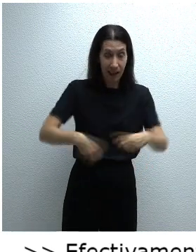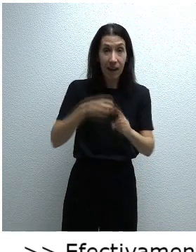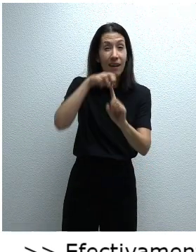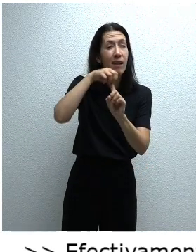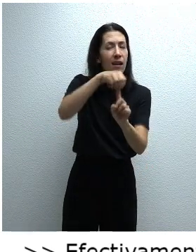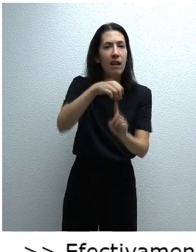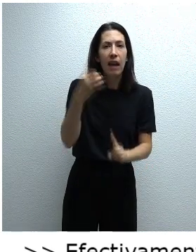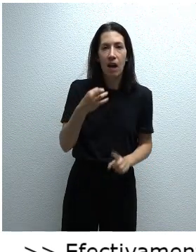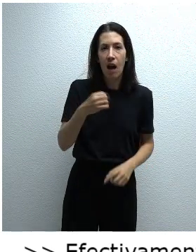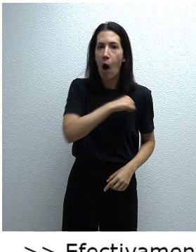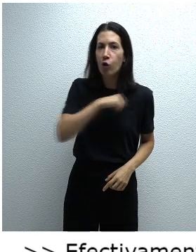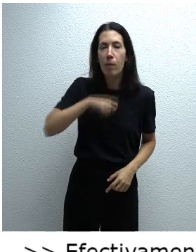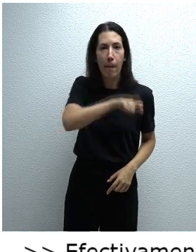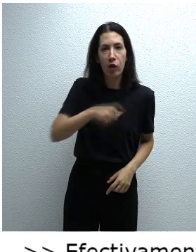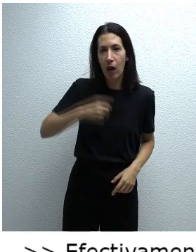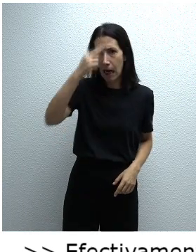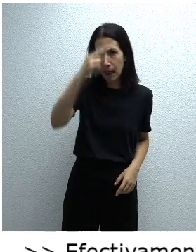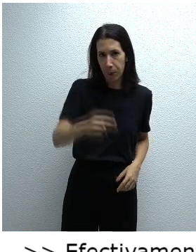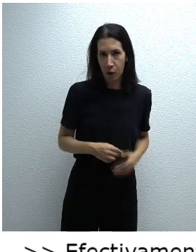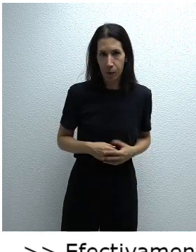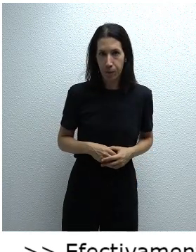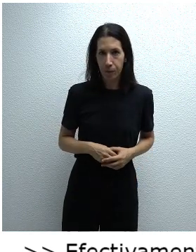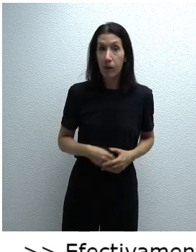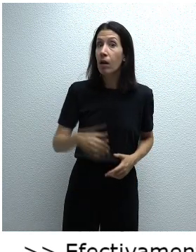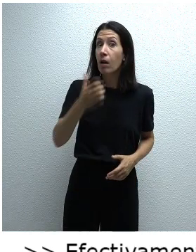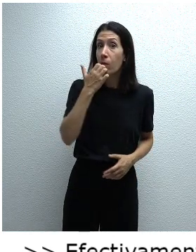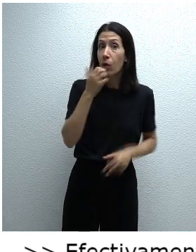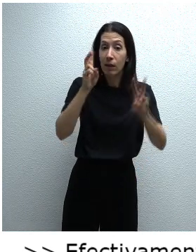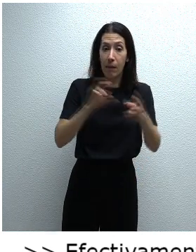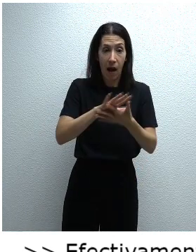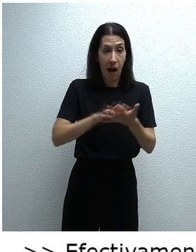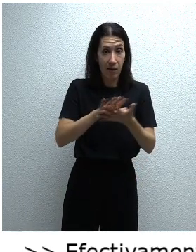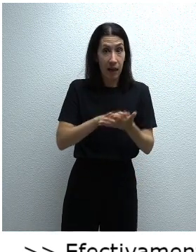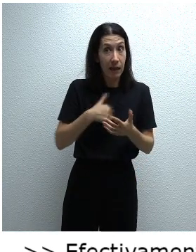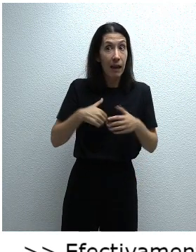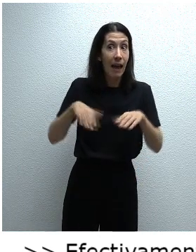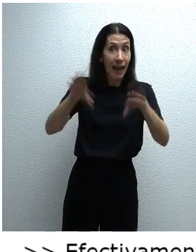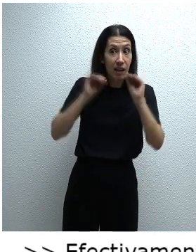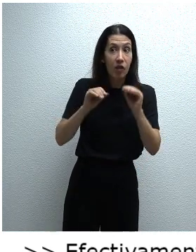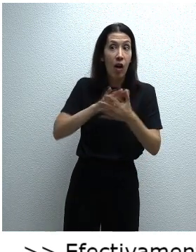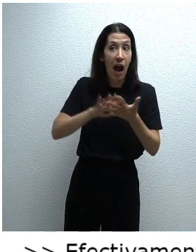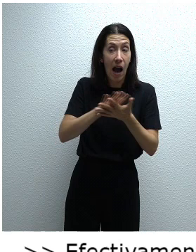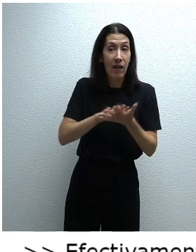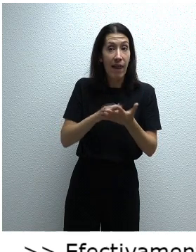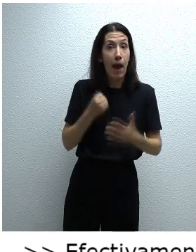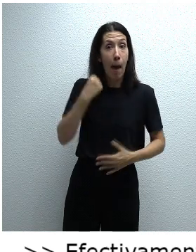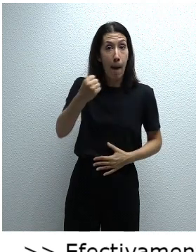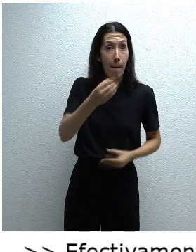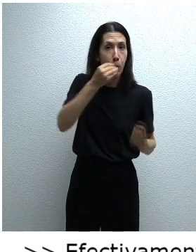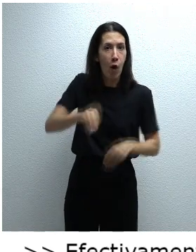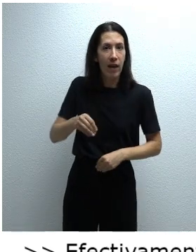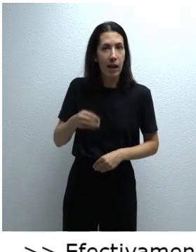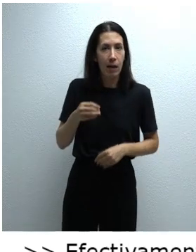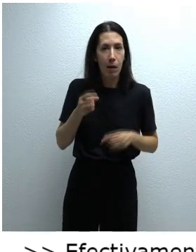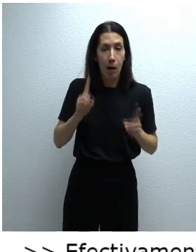autonomía de la voluntad de las personas. Uno de los extremos, como bien dicen, que se manifiesta, y entiendo que te refieres a los poderes preventivos, es que cuando yo